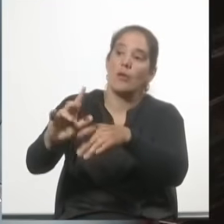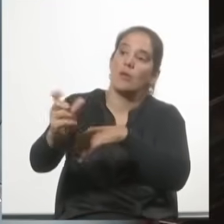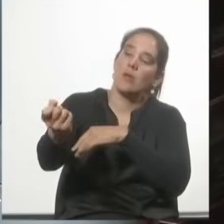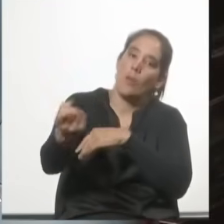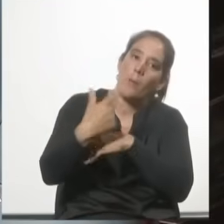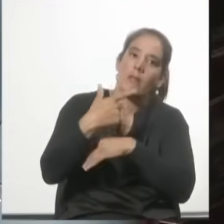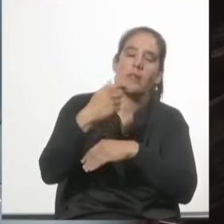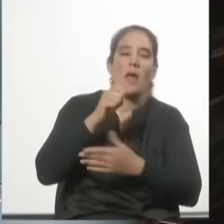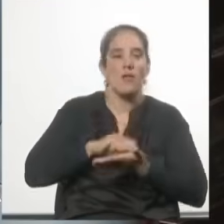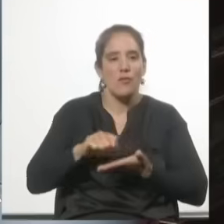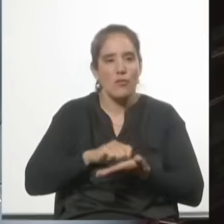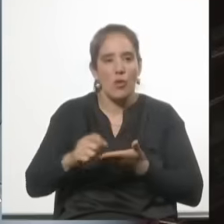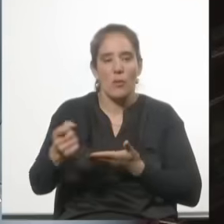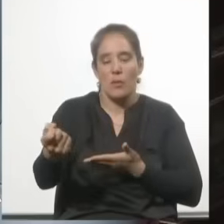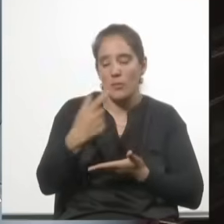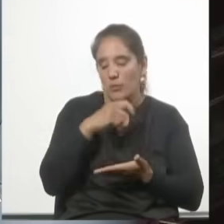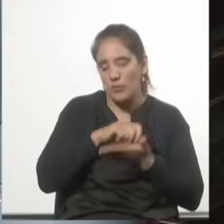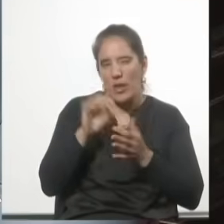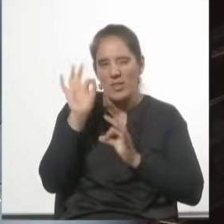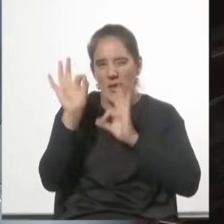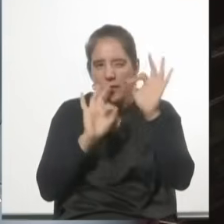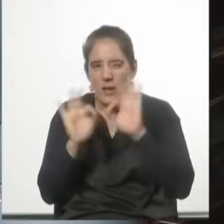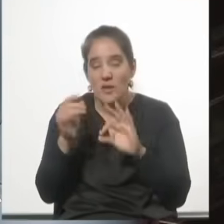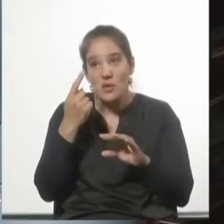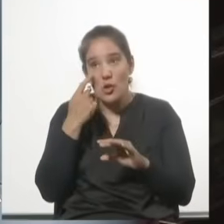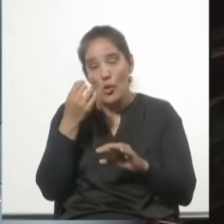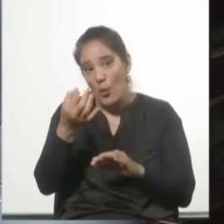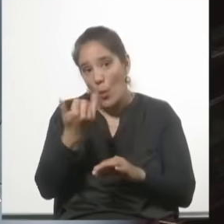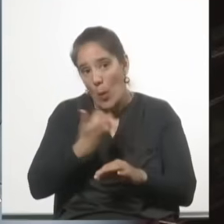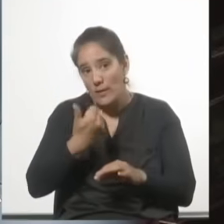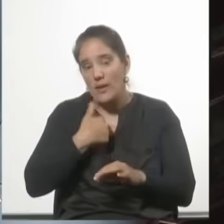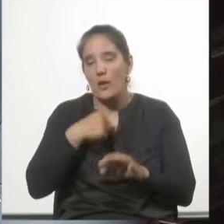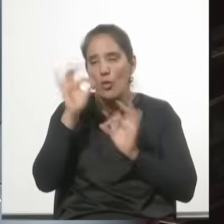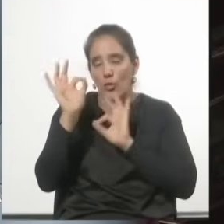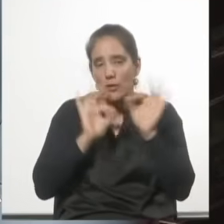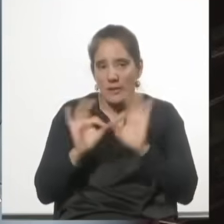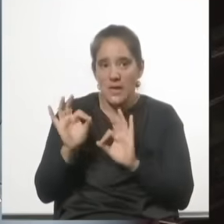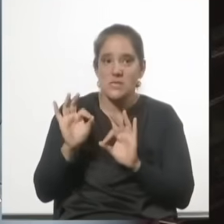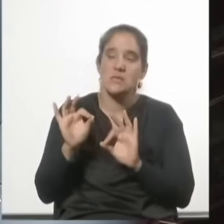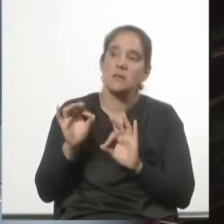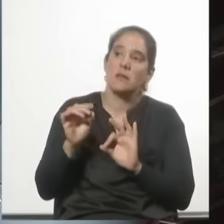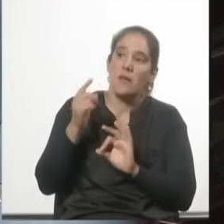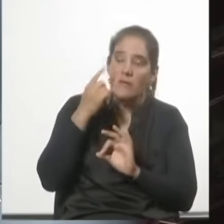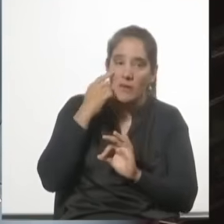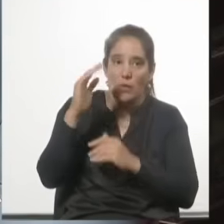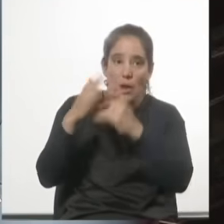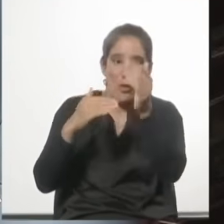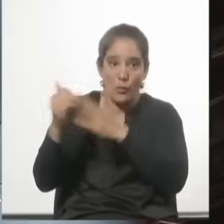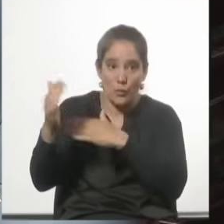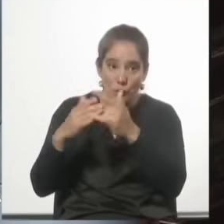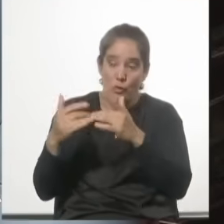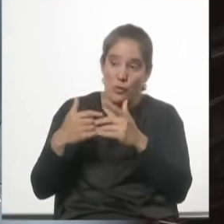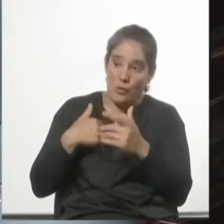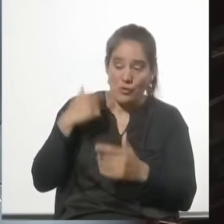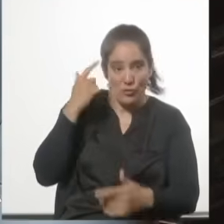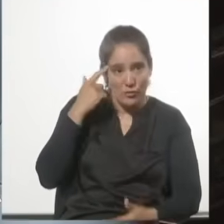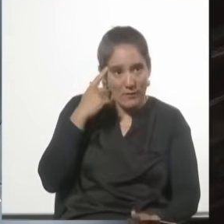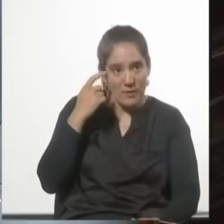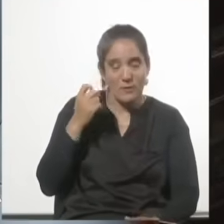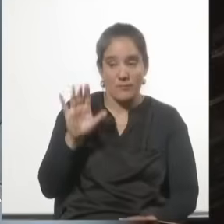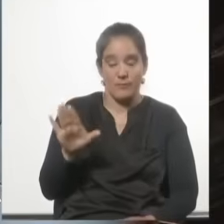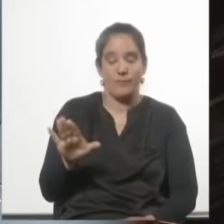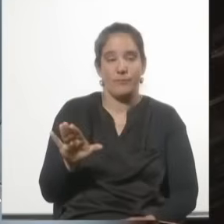numerosos informes pormenorizados de lo que han encontrado en el astillero de acuerdo a lo que su leal saber y entender profesional les